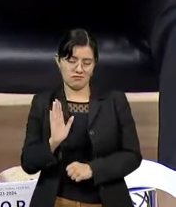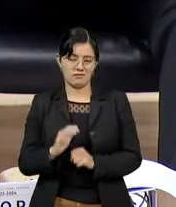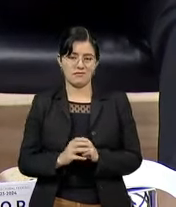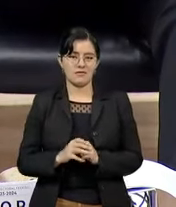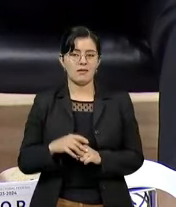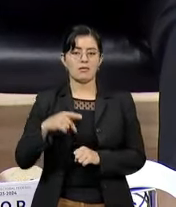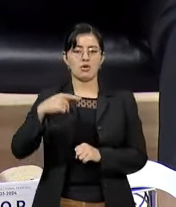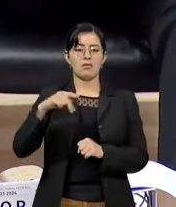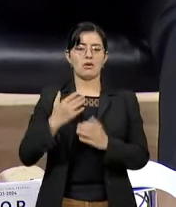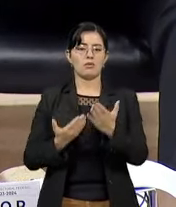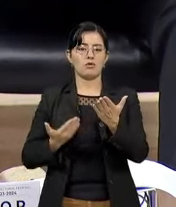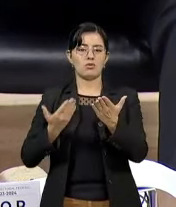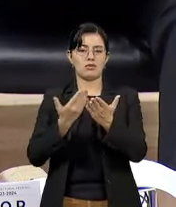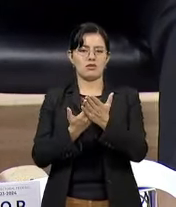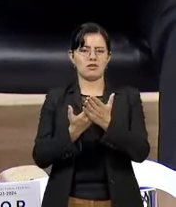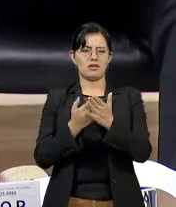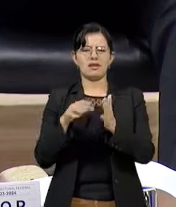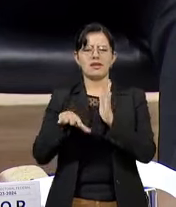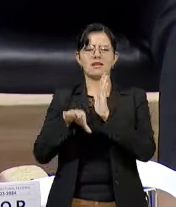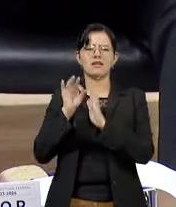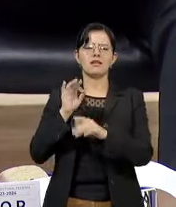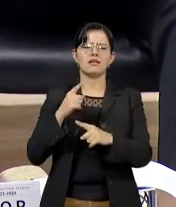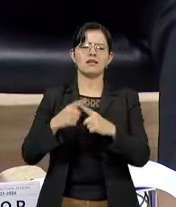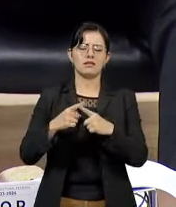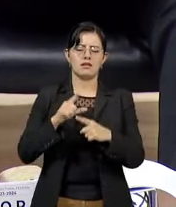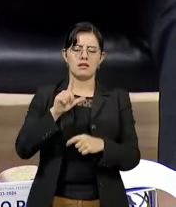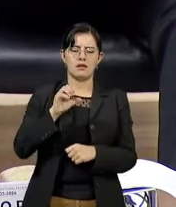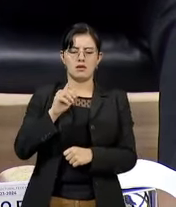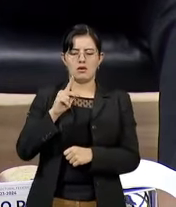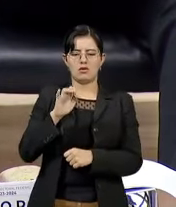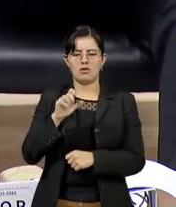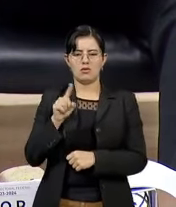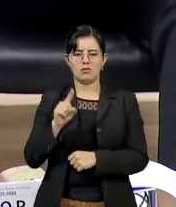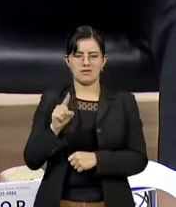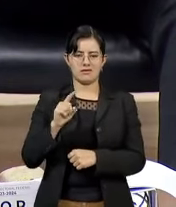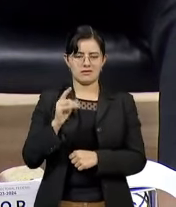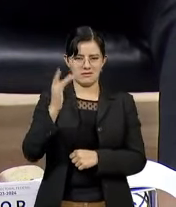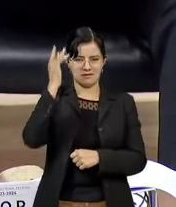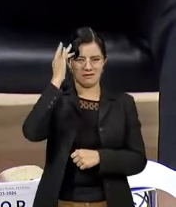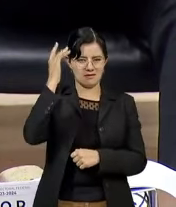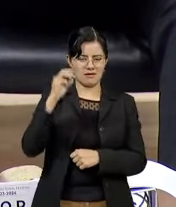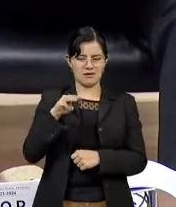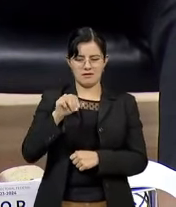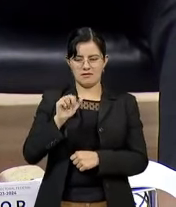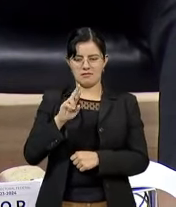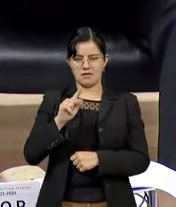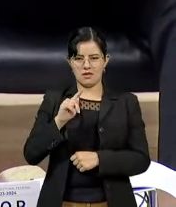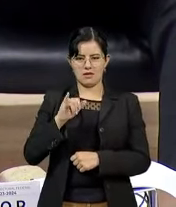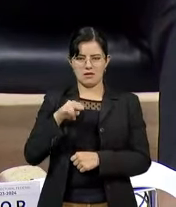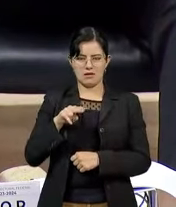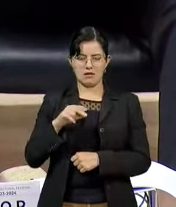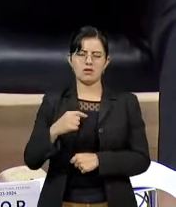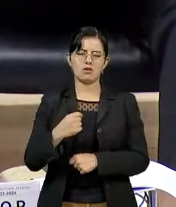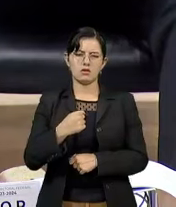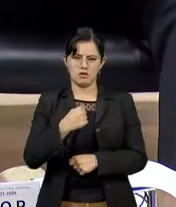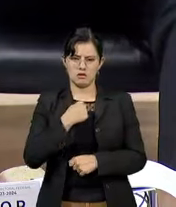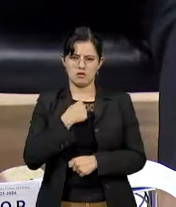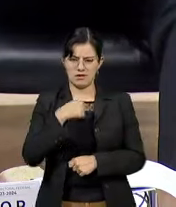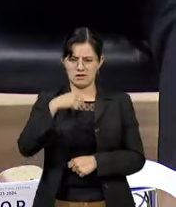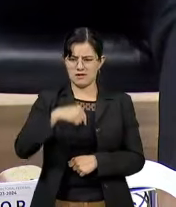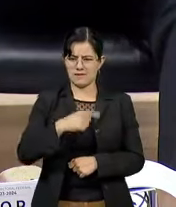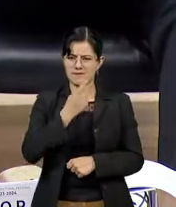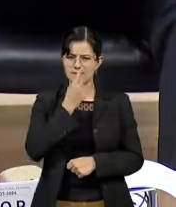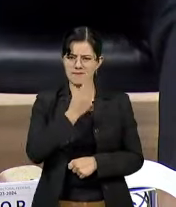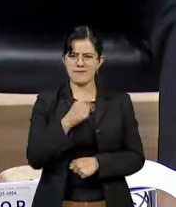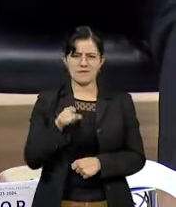propuestas se tomó a López San Martín yo comenté aquí y han dicho que yo lo defendí yo comenté aquí que